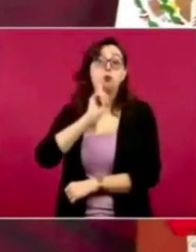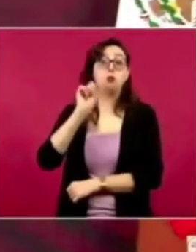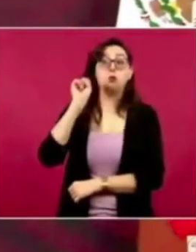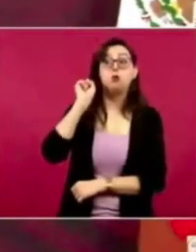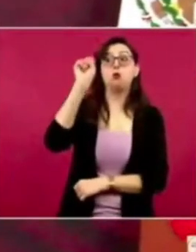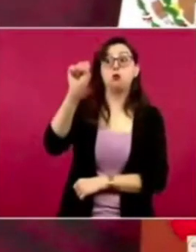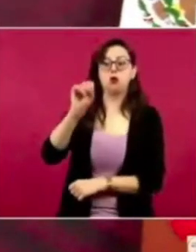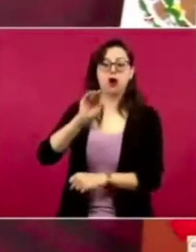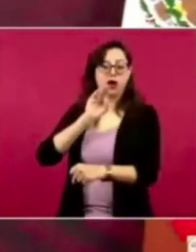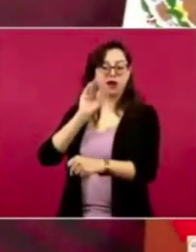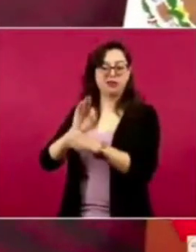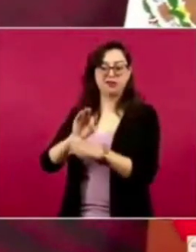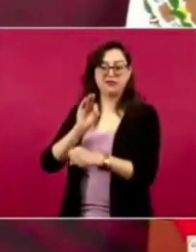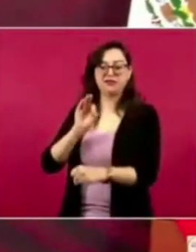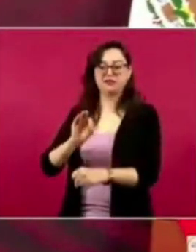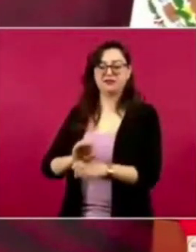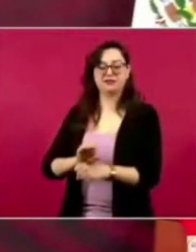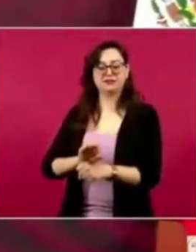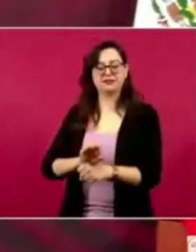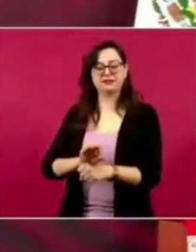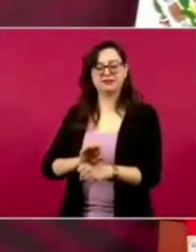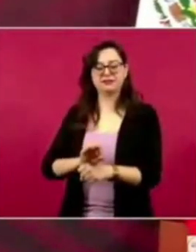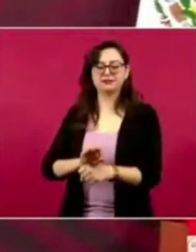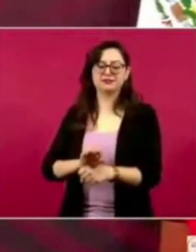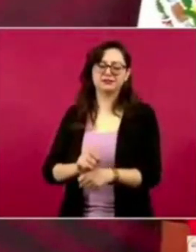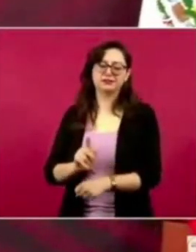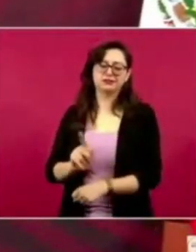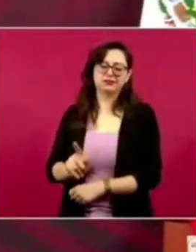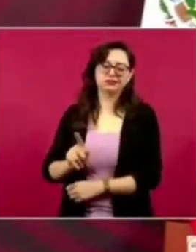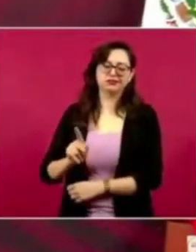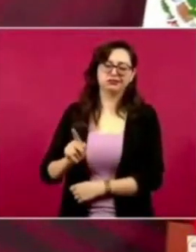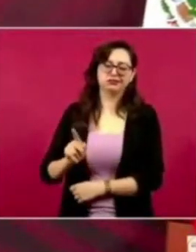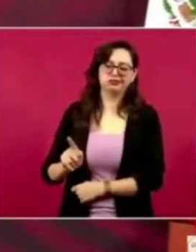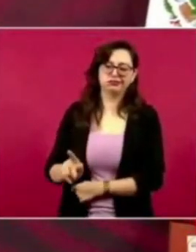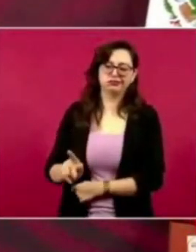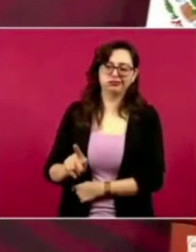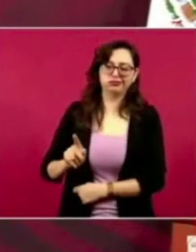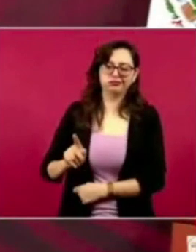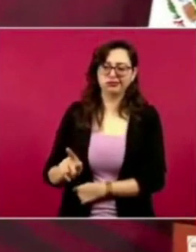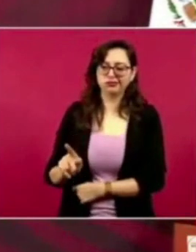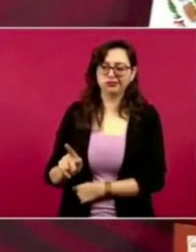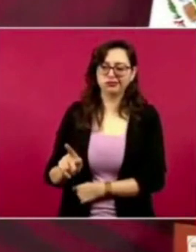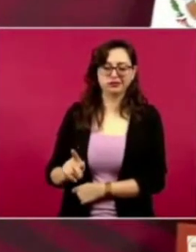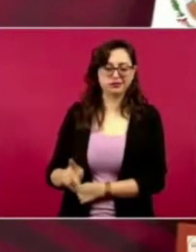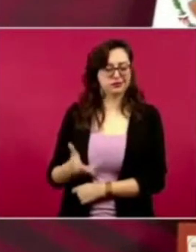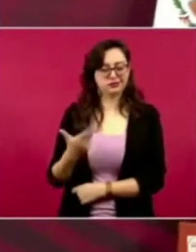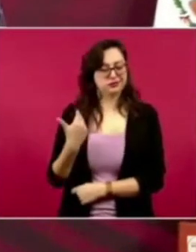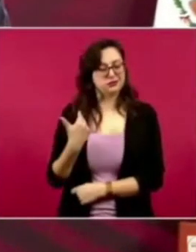Ahora vino la señora